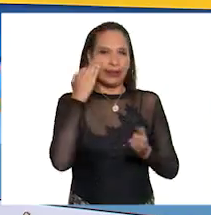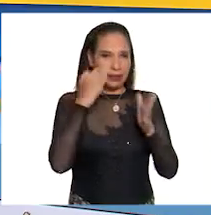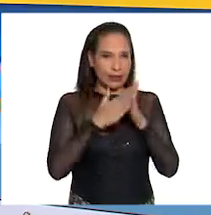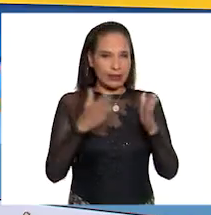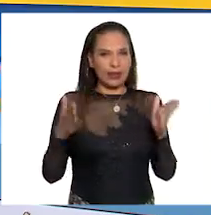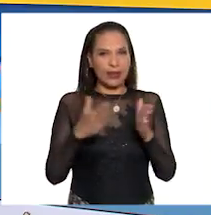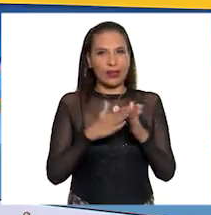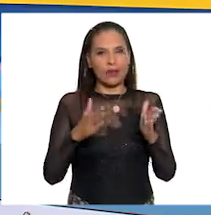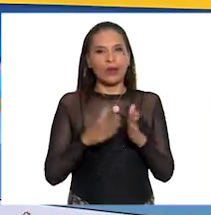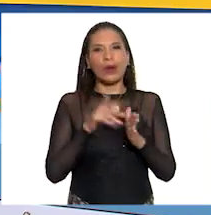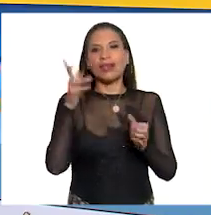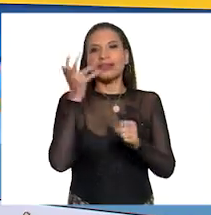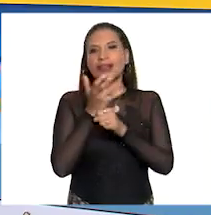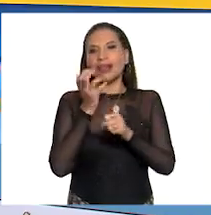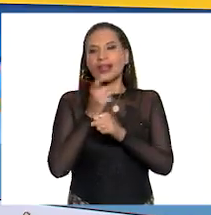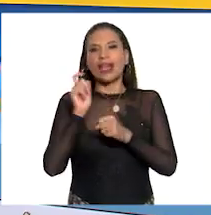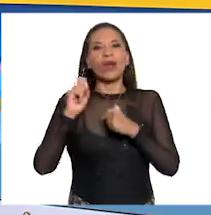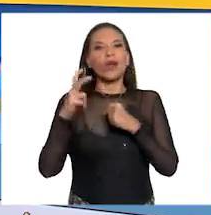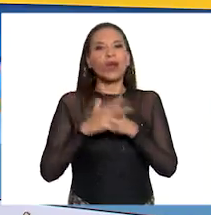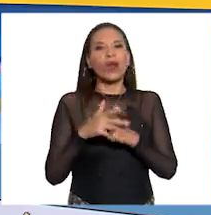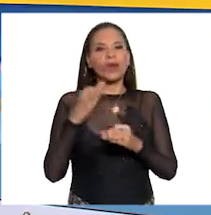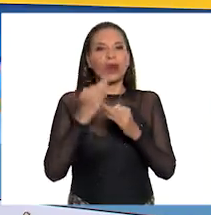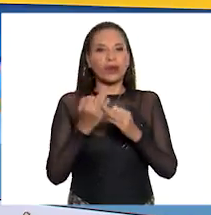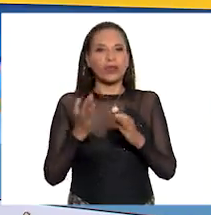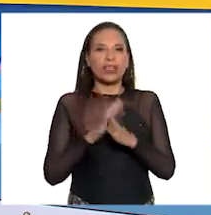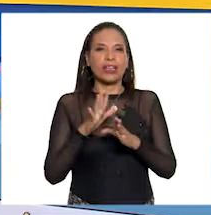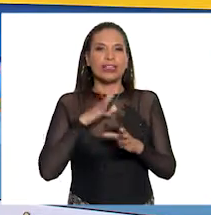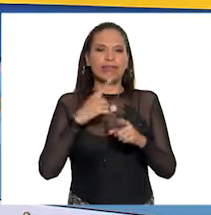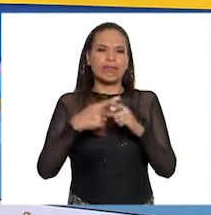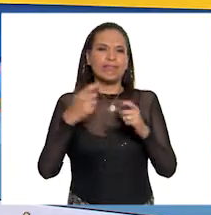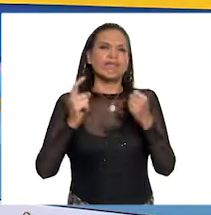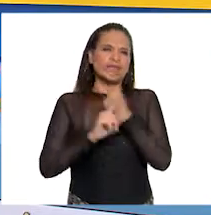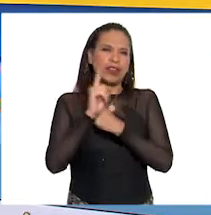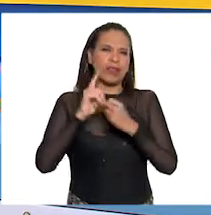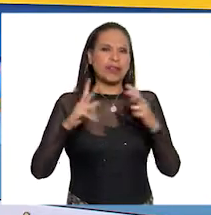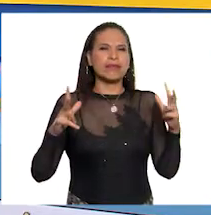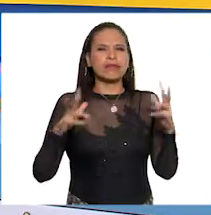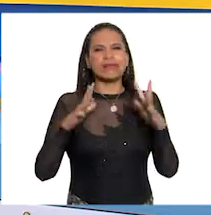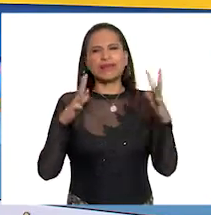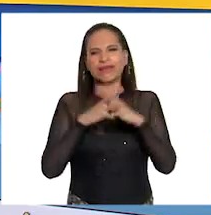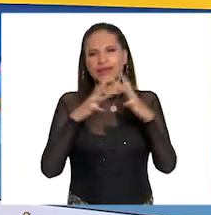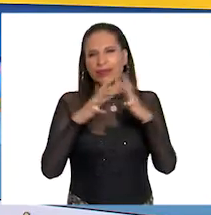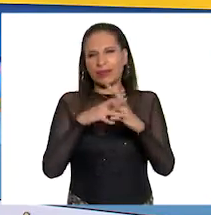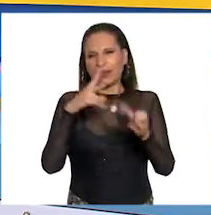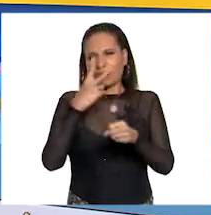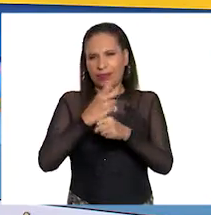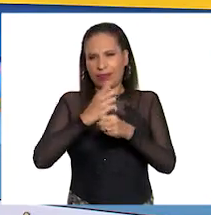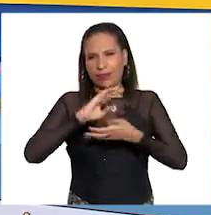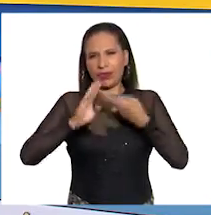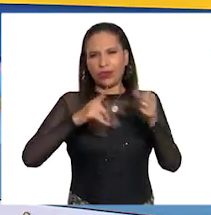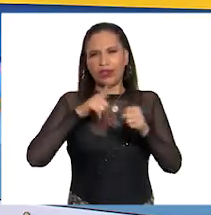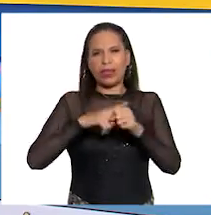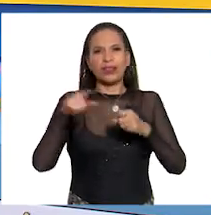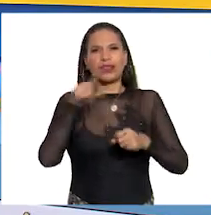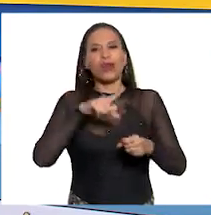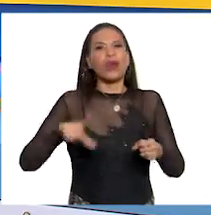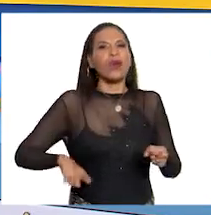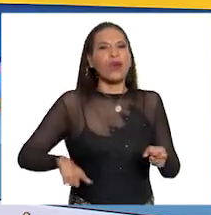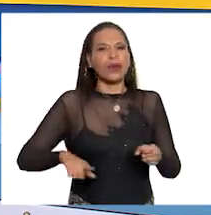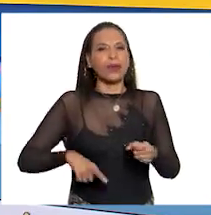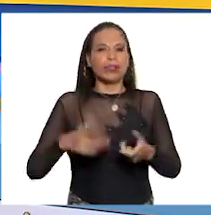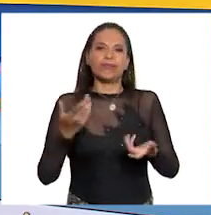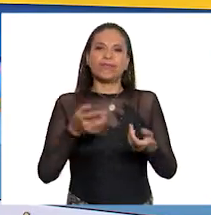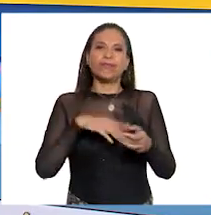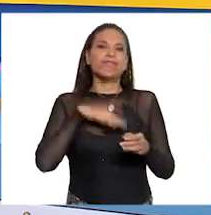periodo, tanto Estados Unidos como Europa estaban sumidos en la Segunda Guerra Mundial y el conflicto obligó a los gobiernos, obviamente,